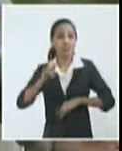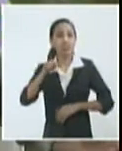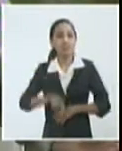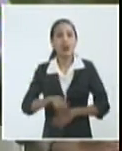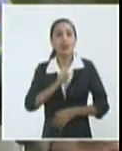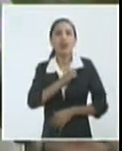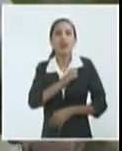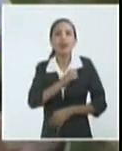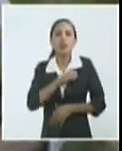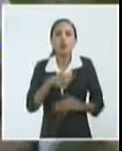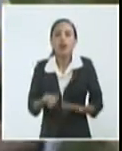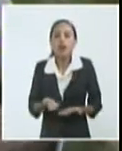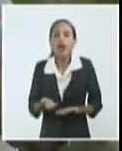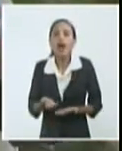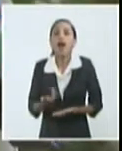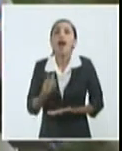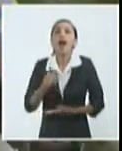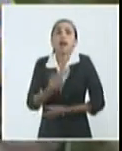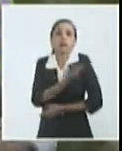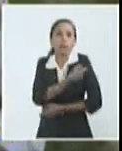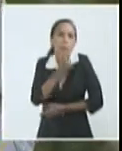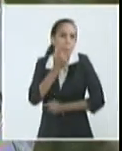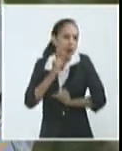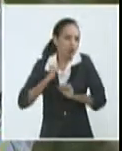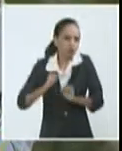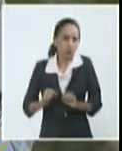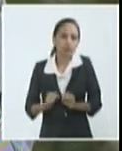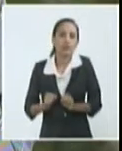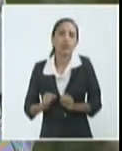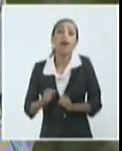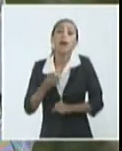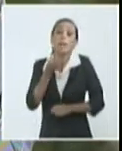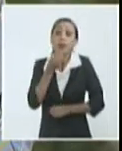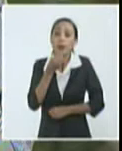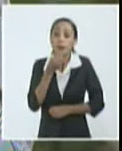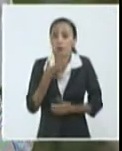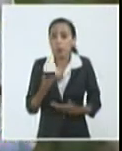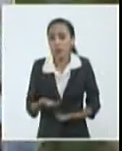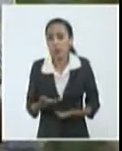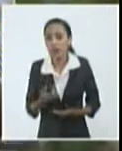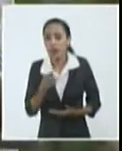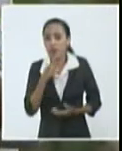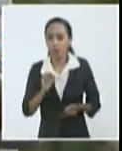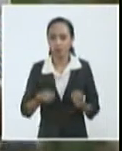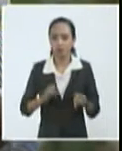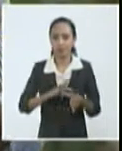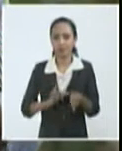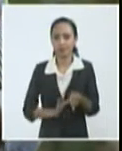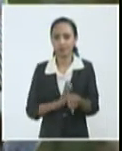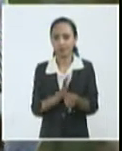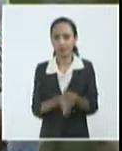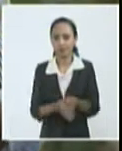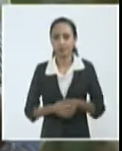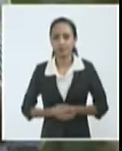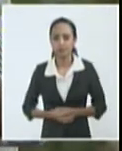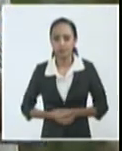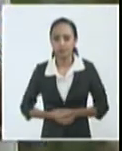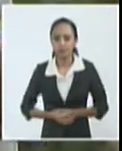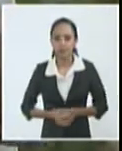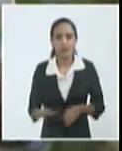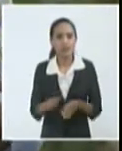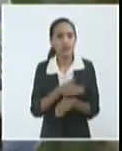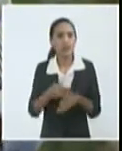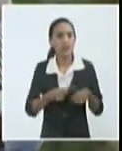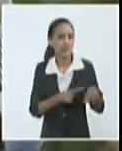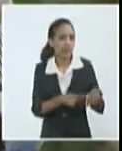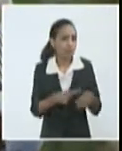prolongar esa inmunización para evitar llegar a los brotes pandémicos. Y hay todo un grupo de posibilidades, yo diría incluso